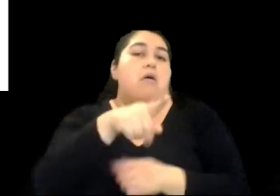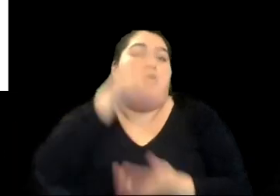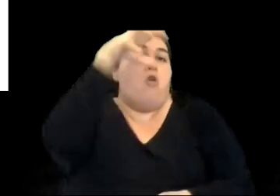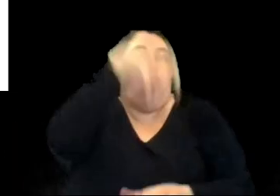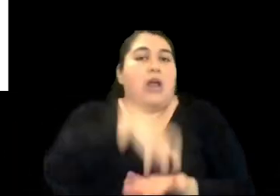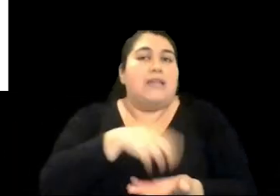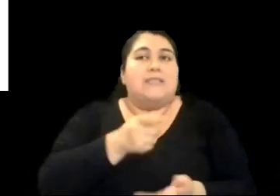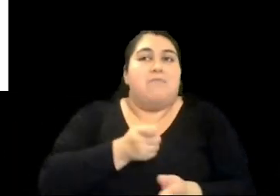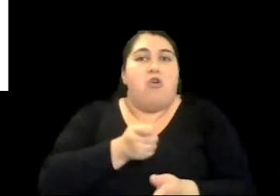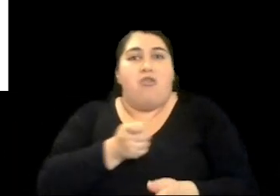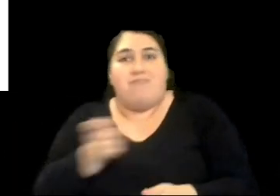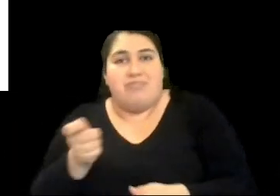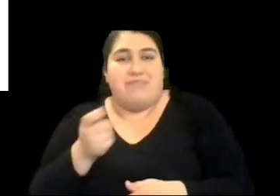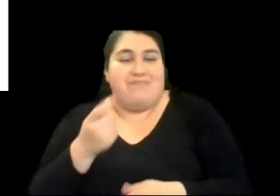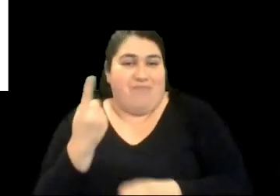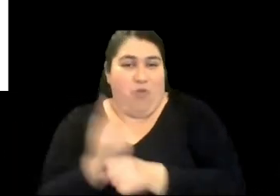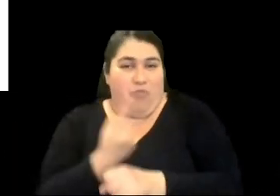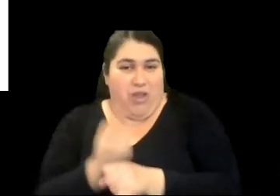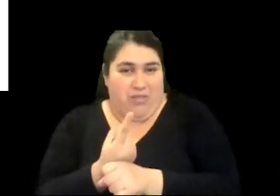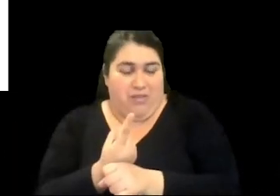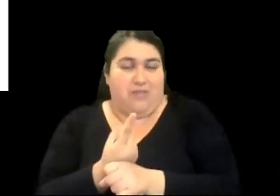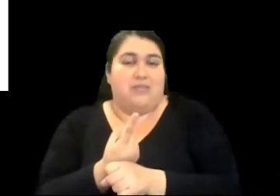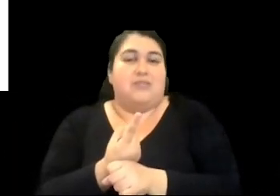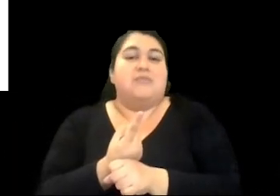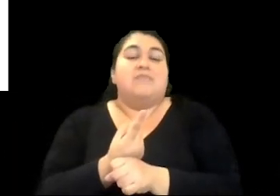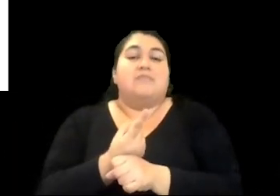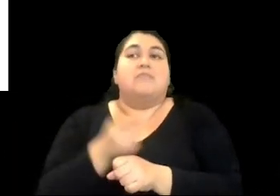accionar en materia penal contra ese contribuyente.